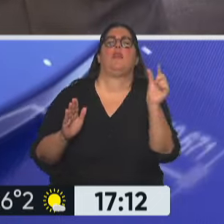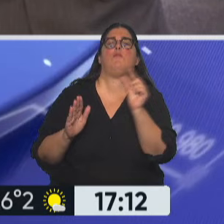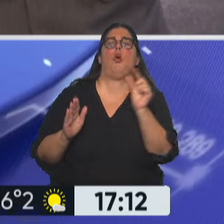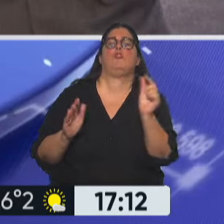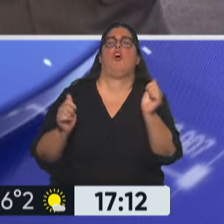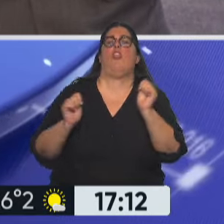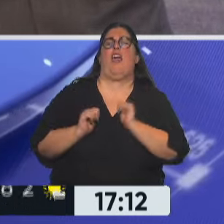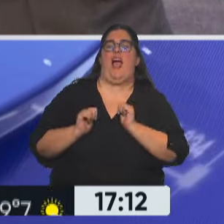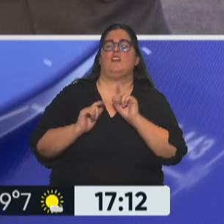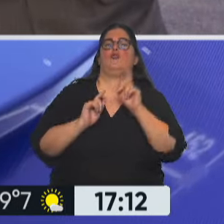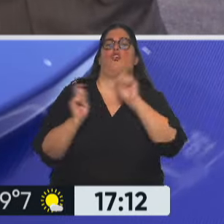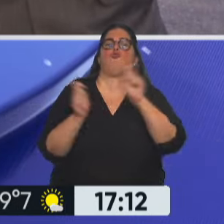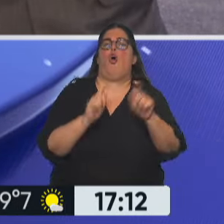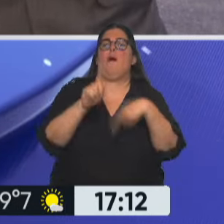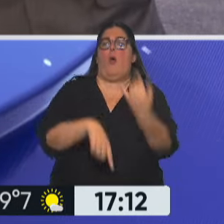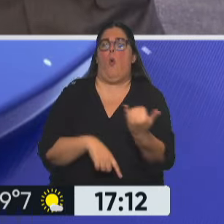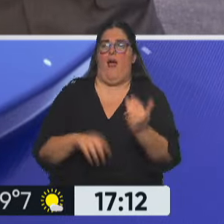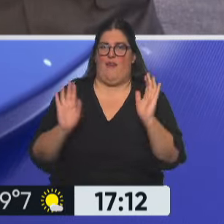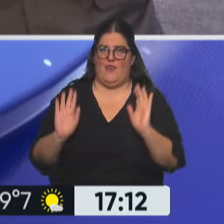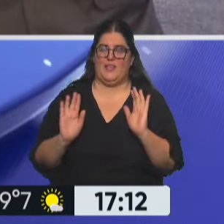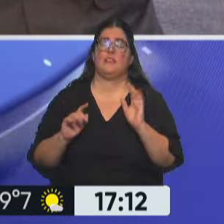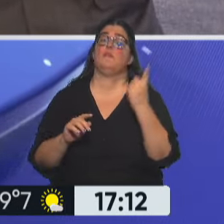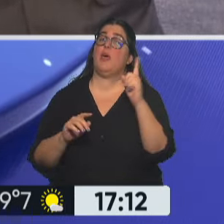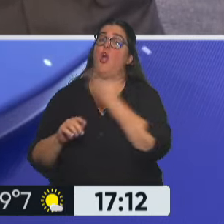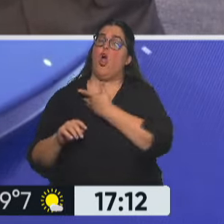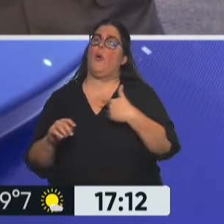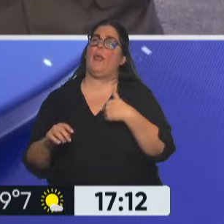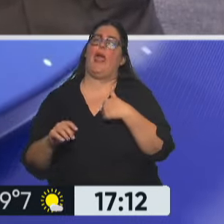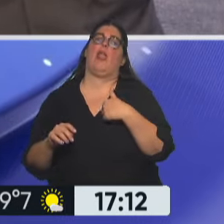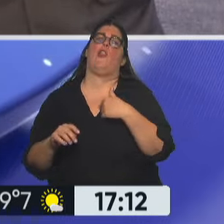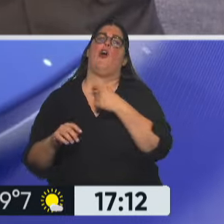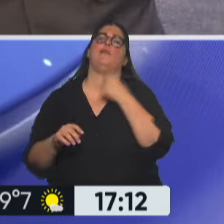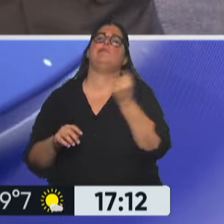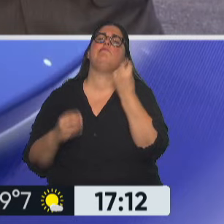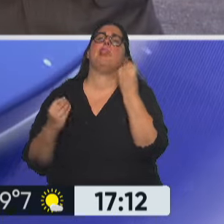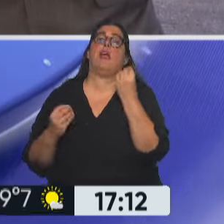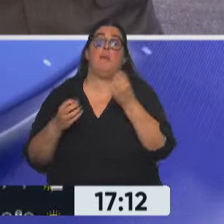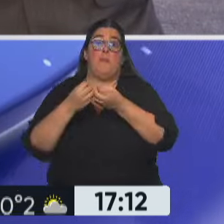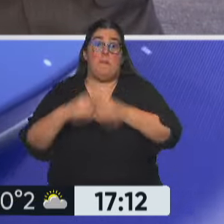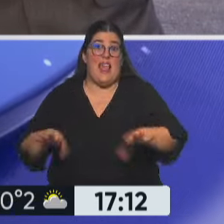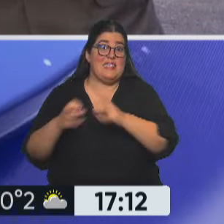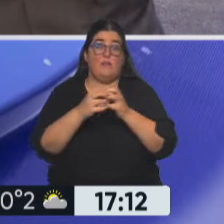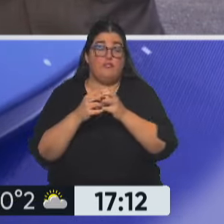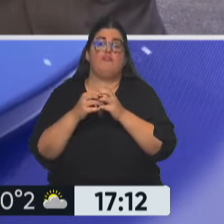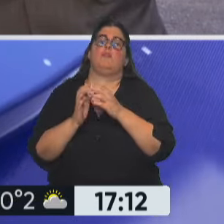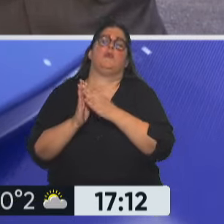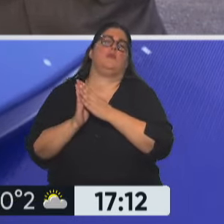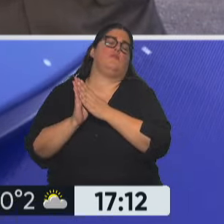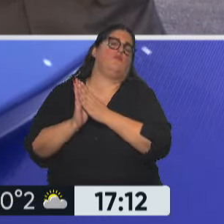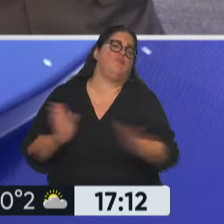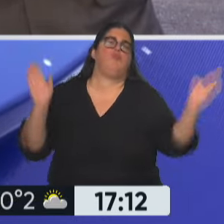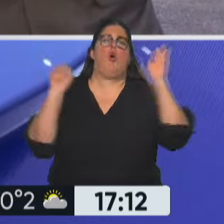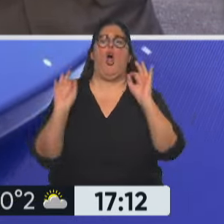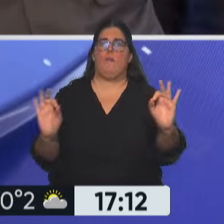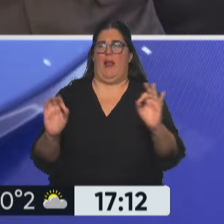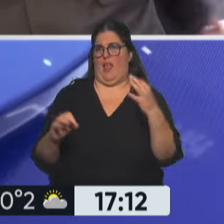el otro día, para continuar el jueves. Sin embargo, el oficialismo pretende que una vez que comenzó, no haya cuarto intermedio. Para finalizar,